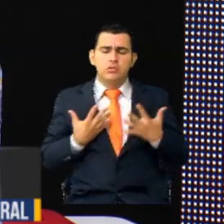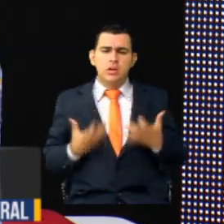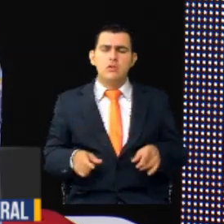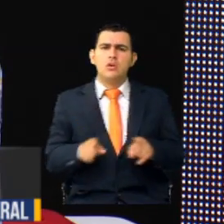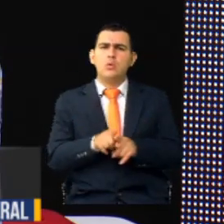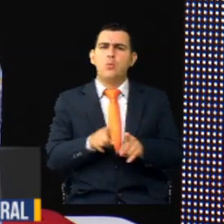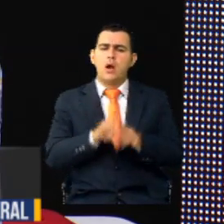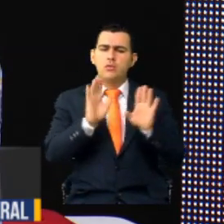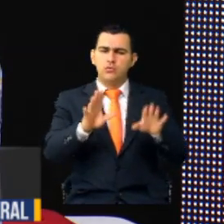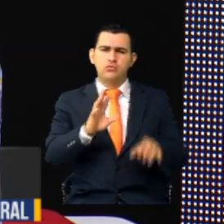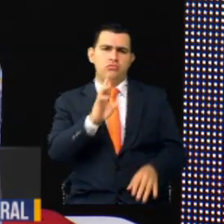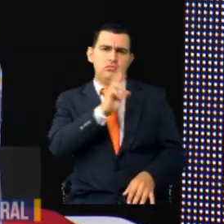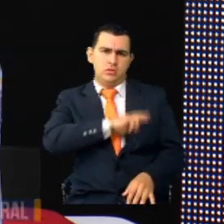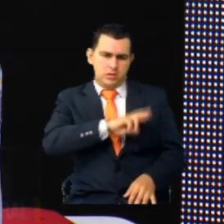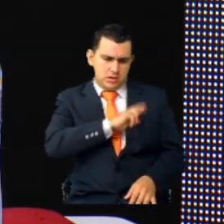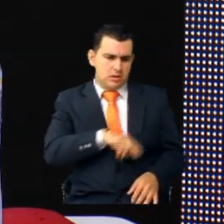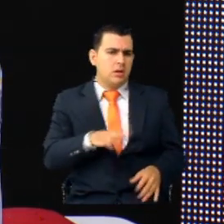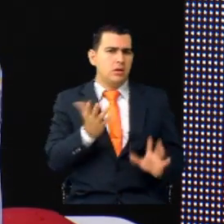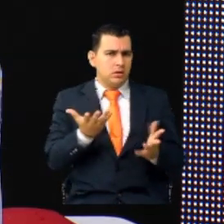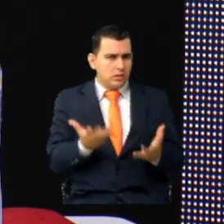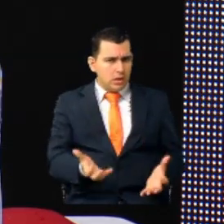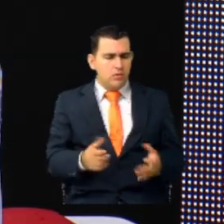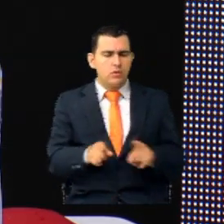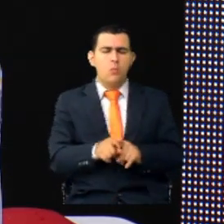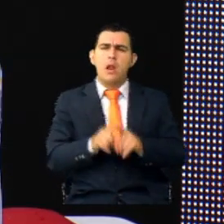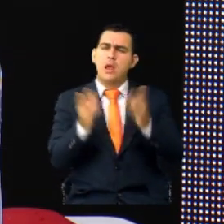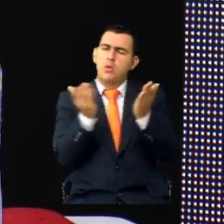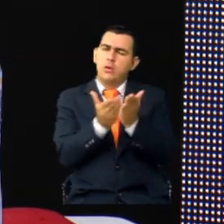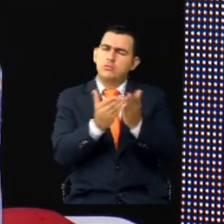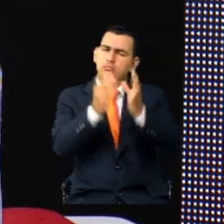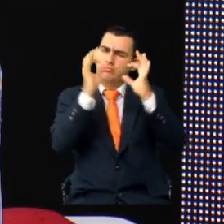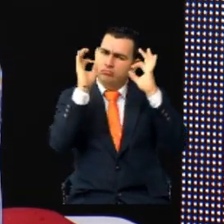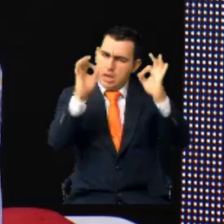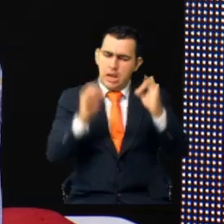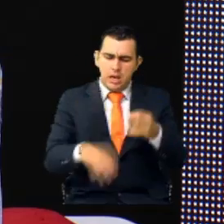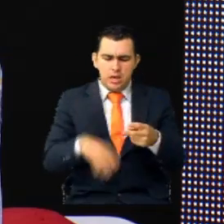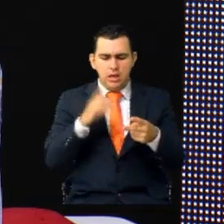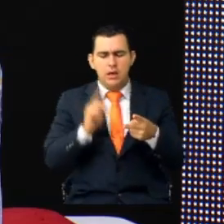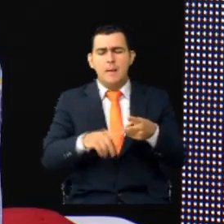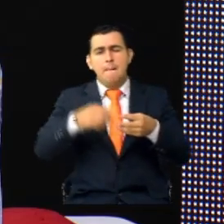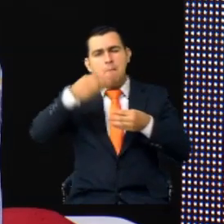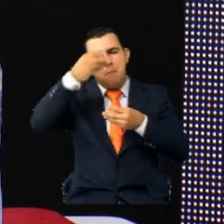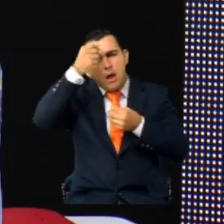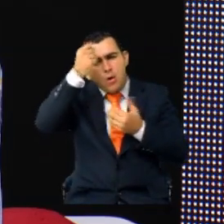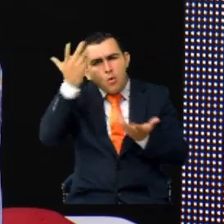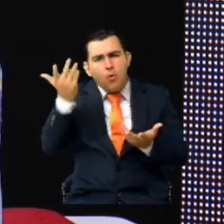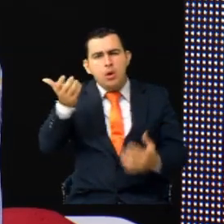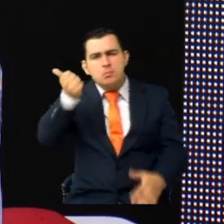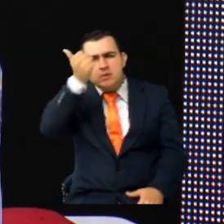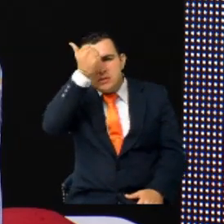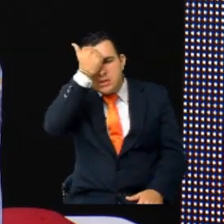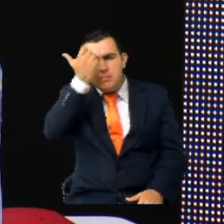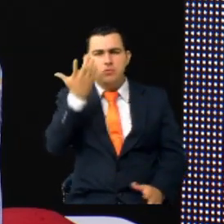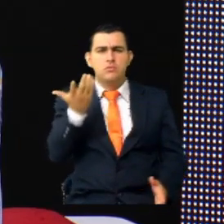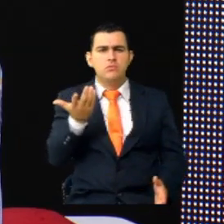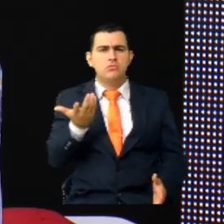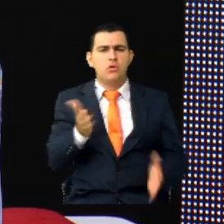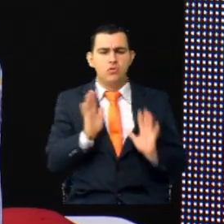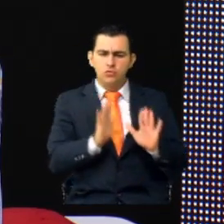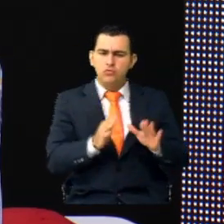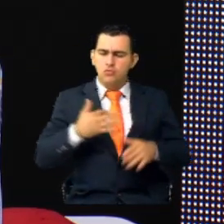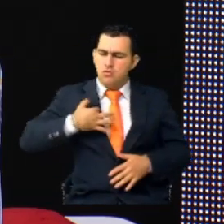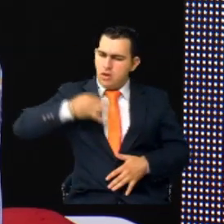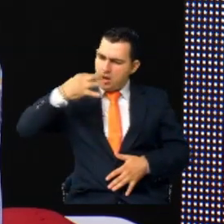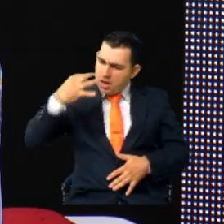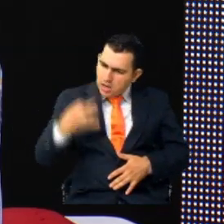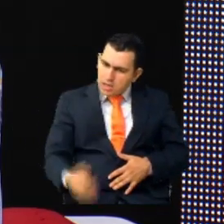en la religiosidad, una educación basada en valores, en principio, en la moral y en la ética.